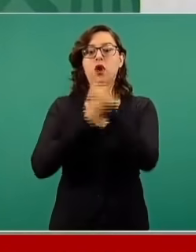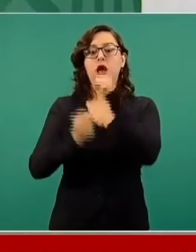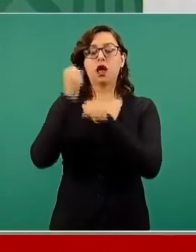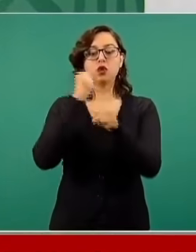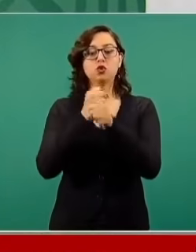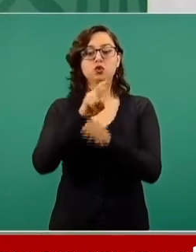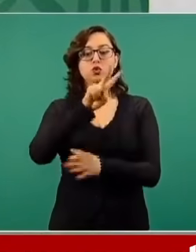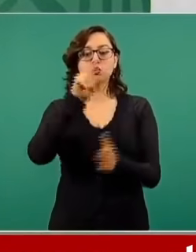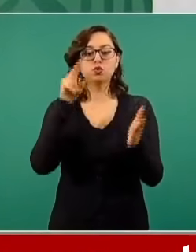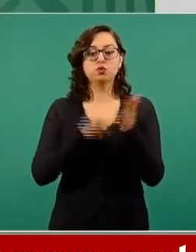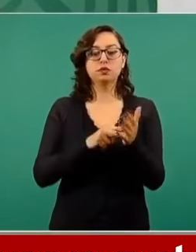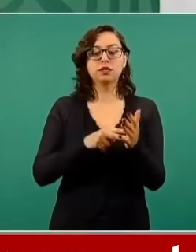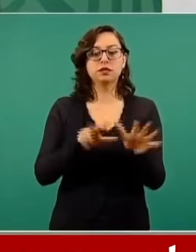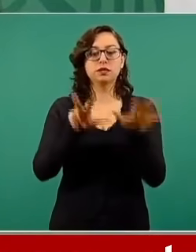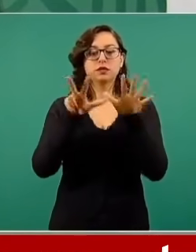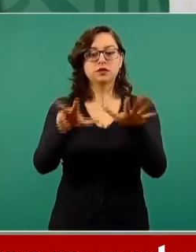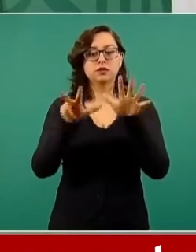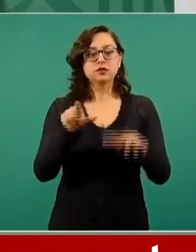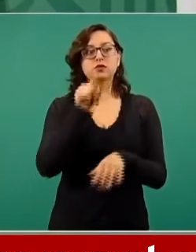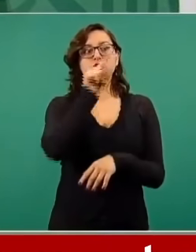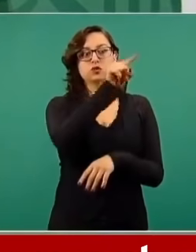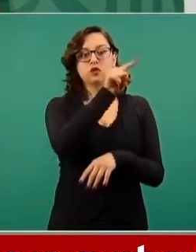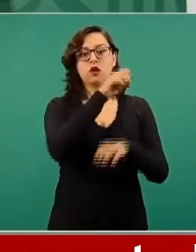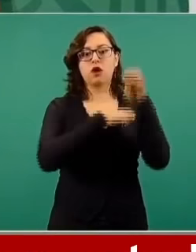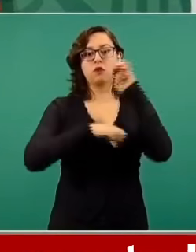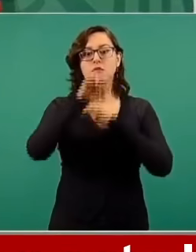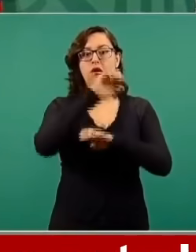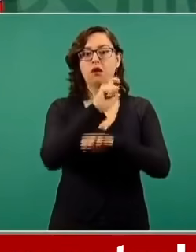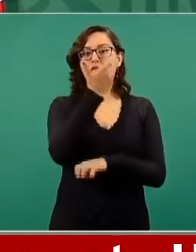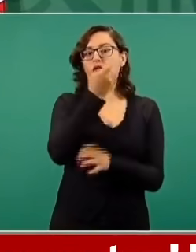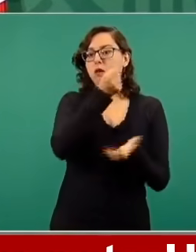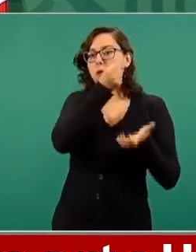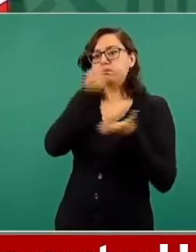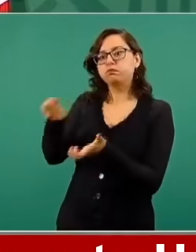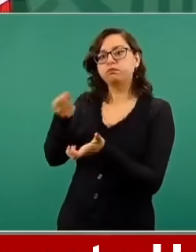están financiando a este grupo.